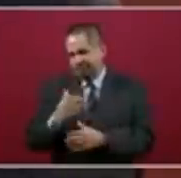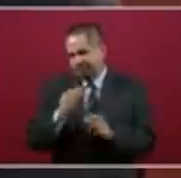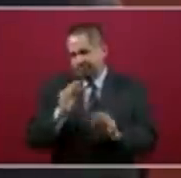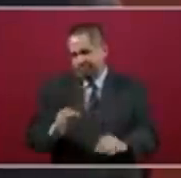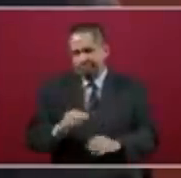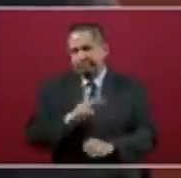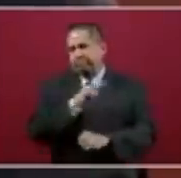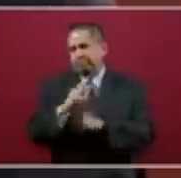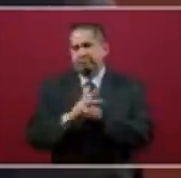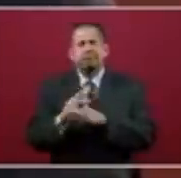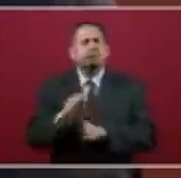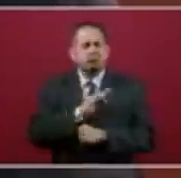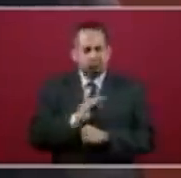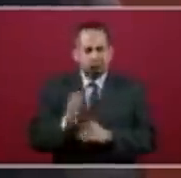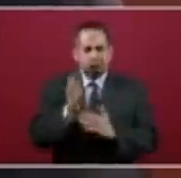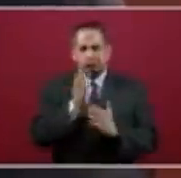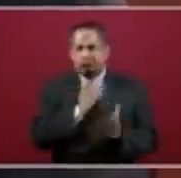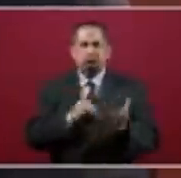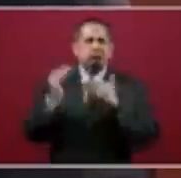el país